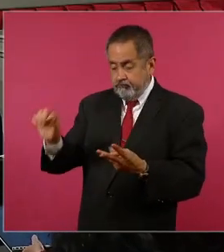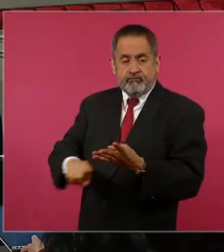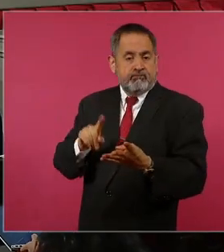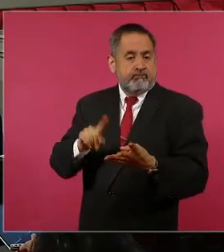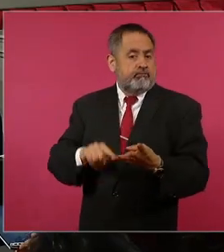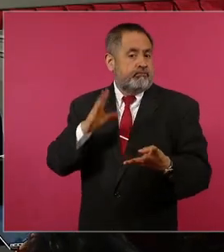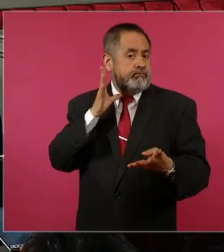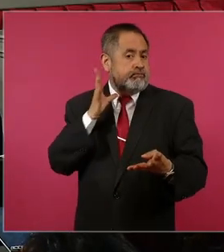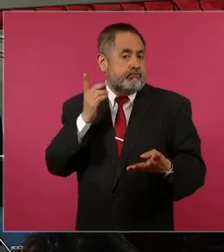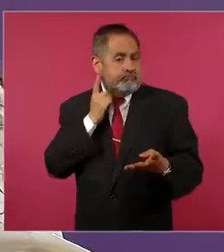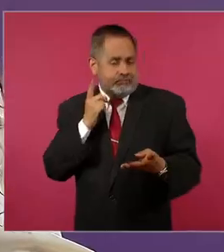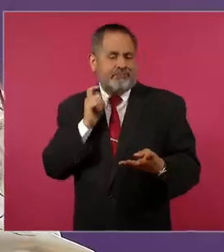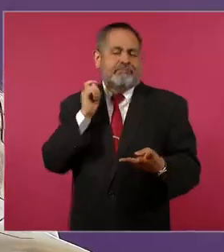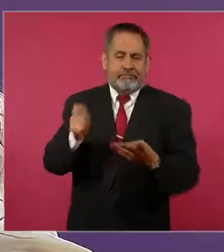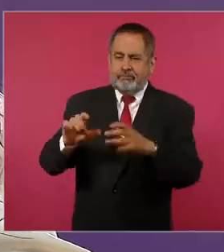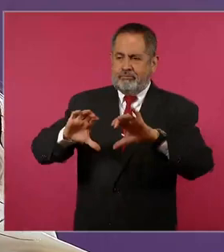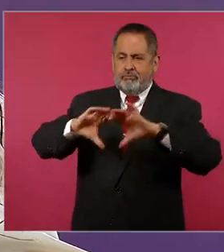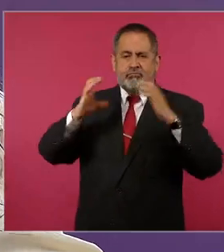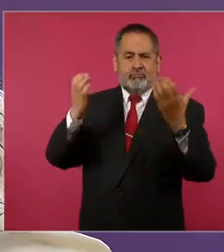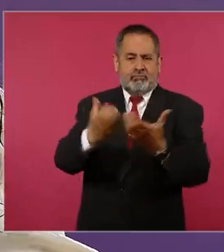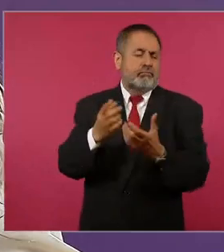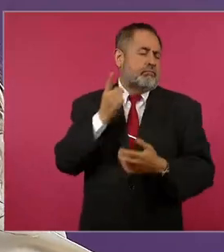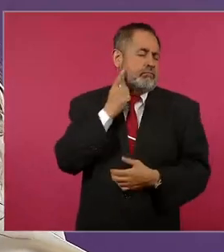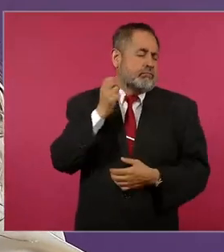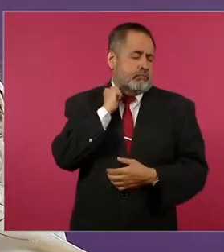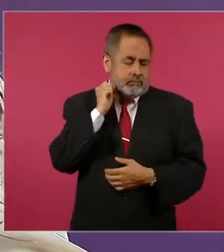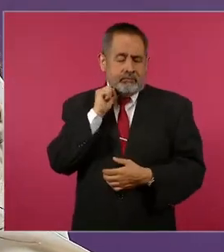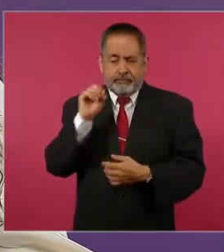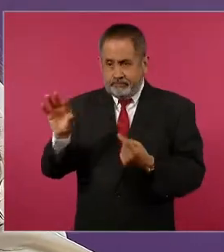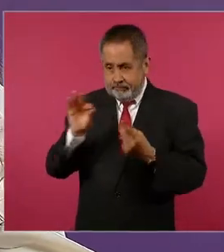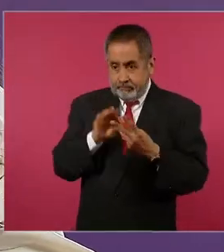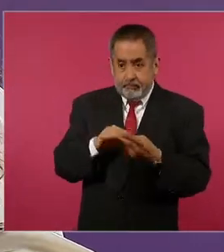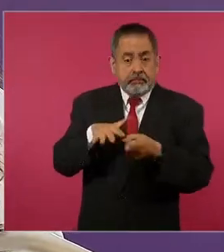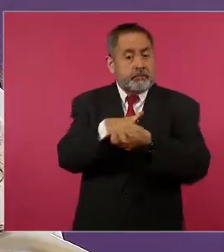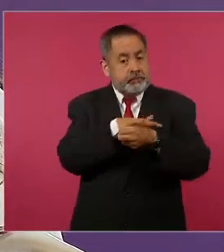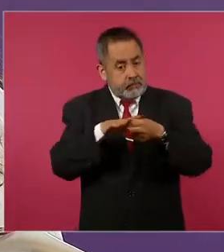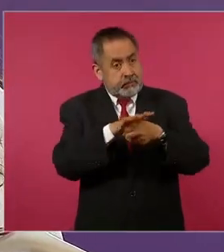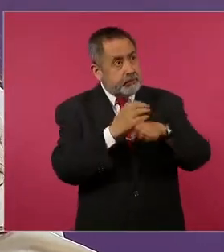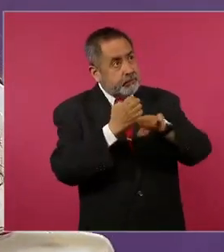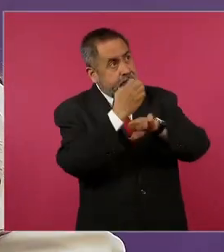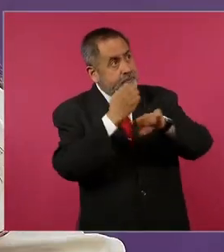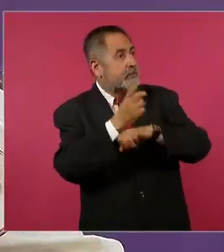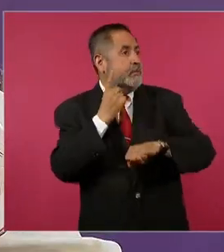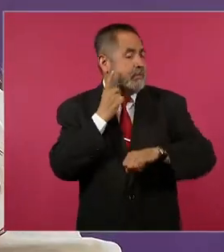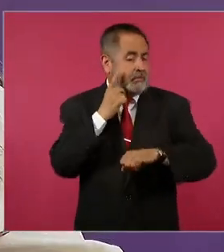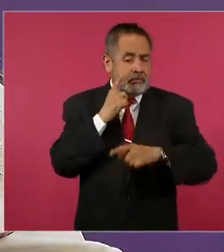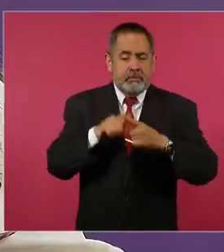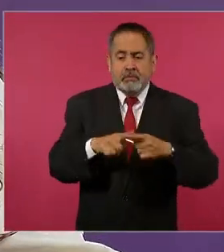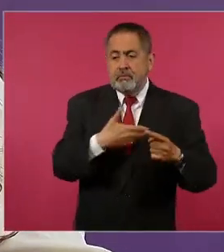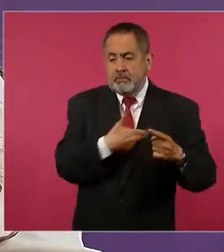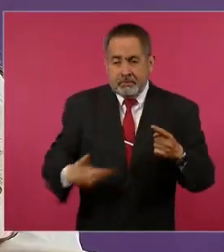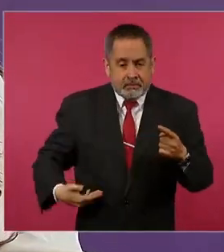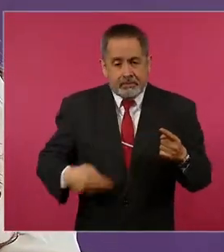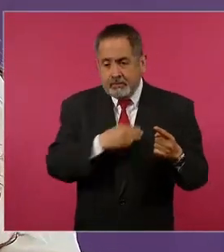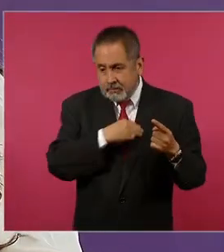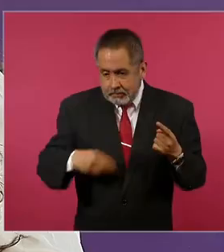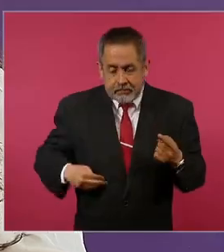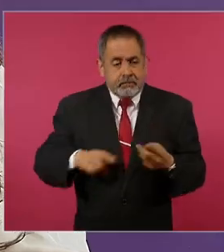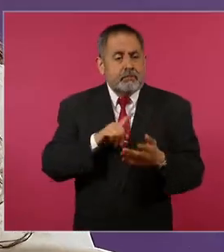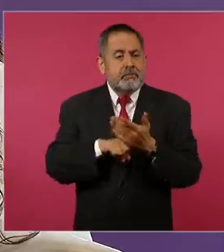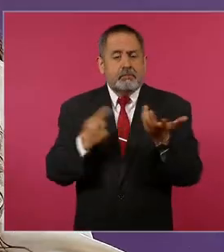Diputados, es decir, el Congreso de la Unión, congresos locales, presidencias municipales y